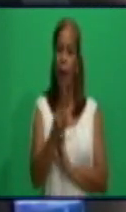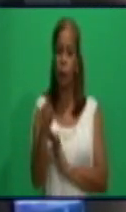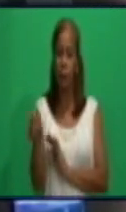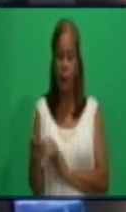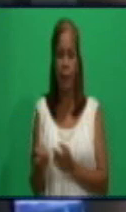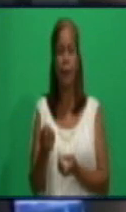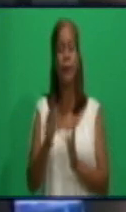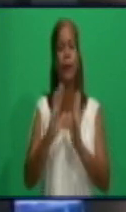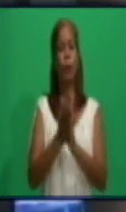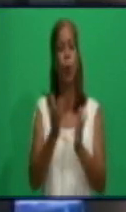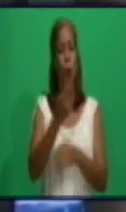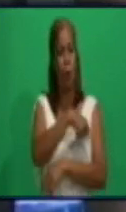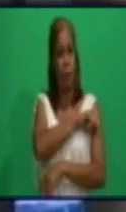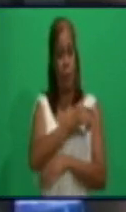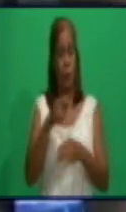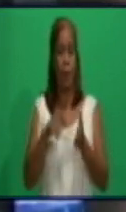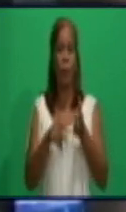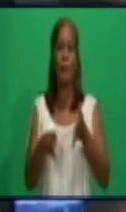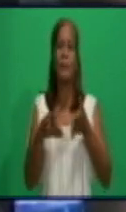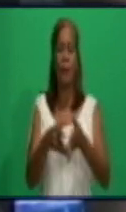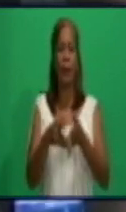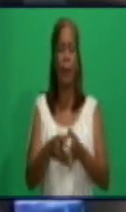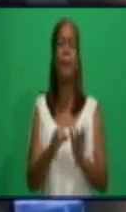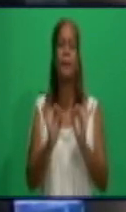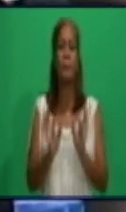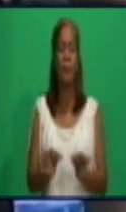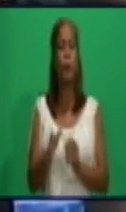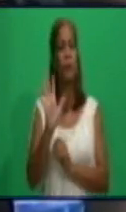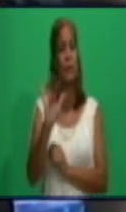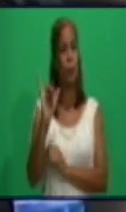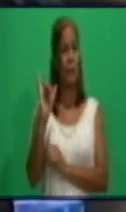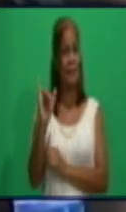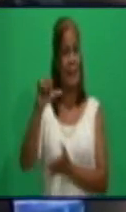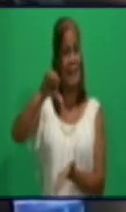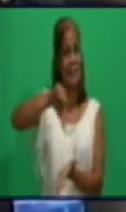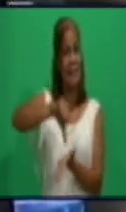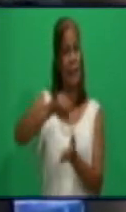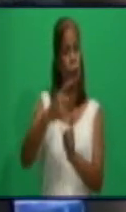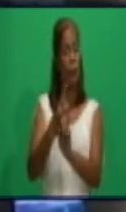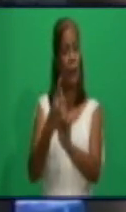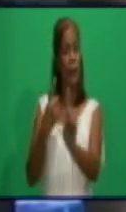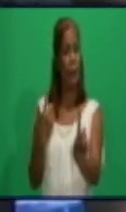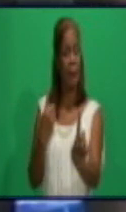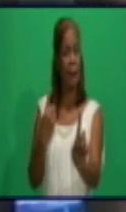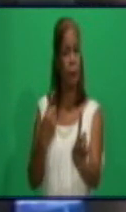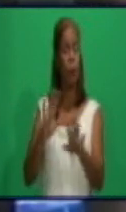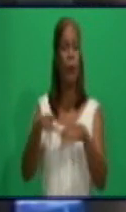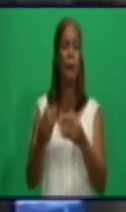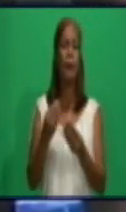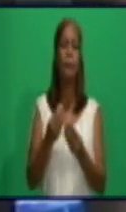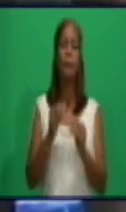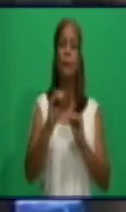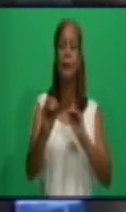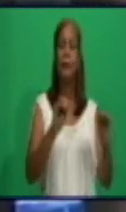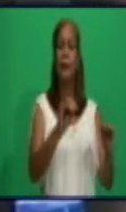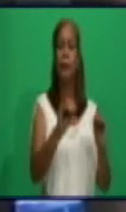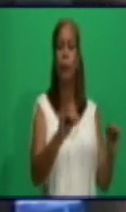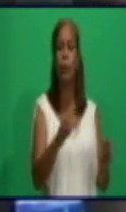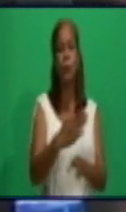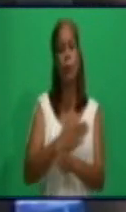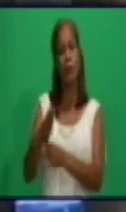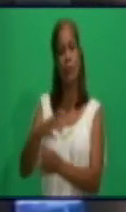acompaña. Como bien se dijo, son 56 centros que están distribuidos por categoría. De